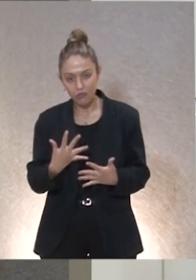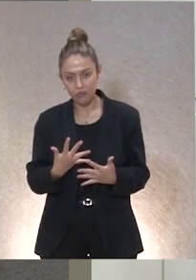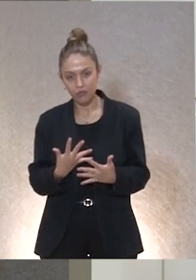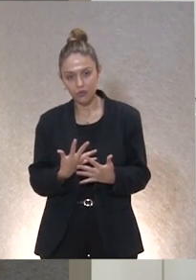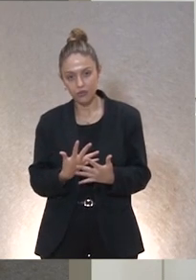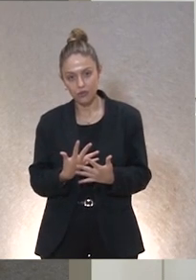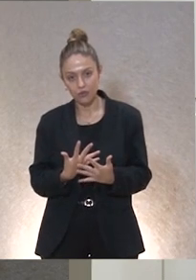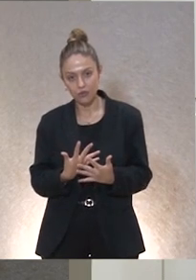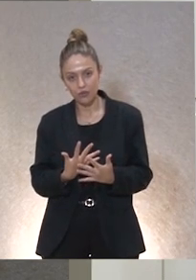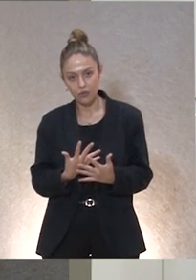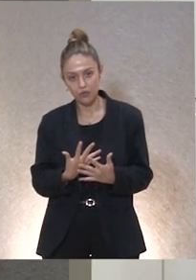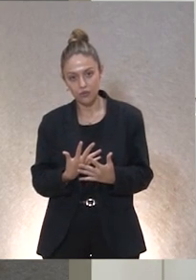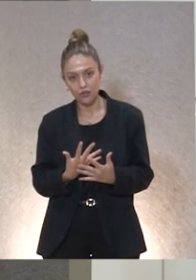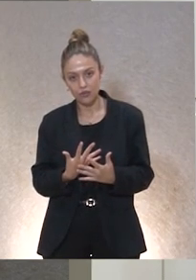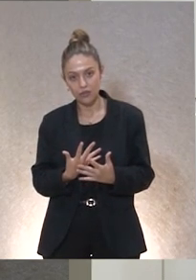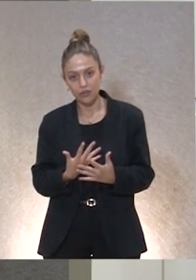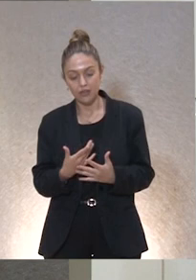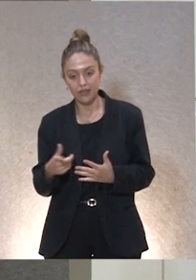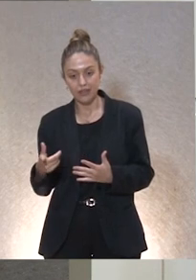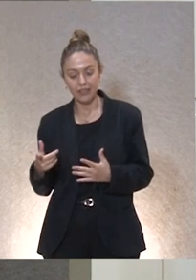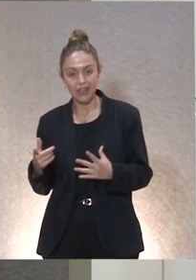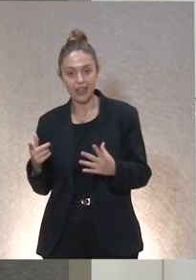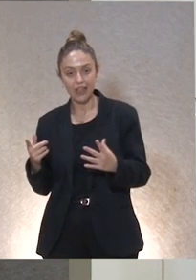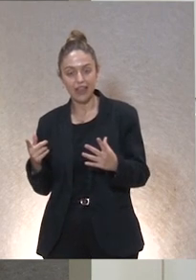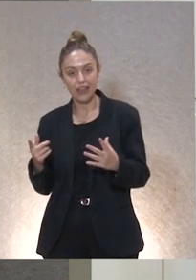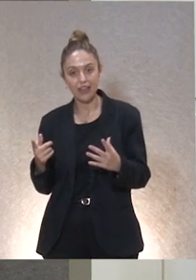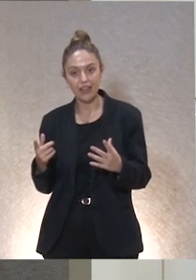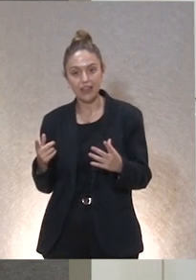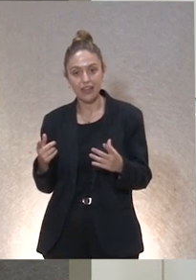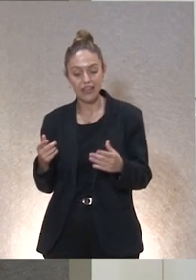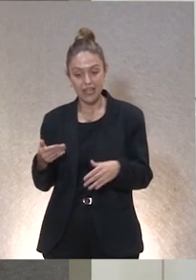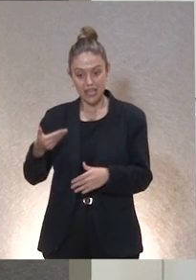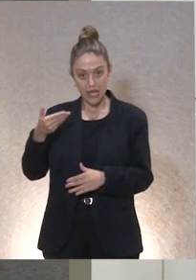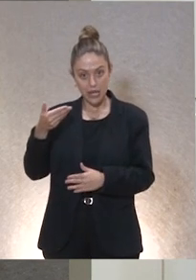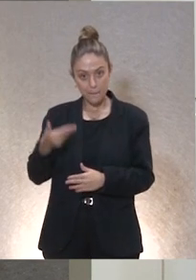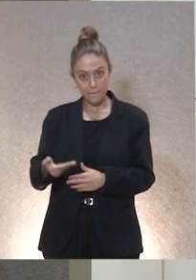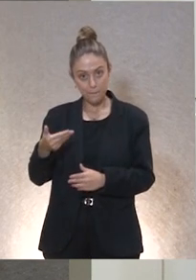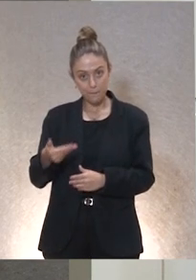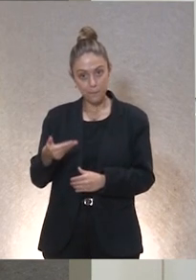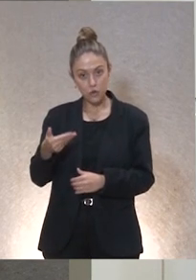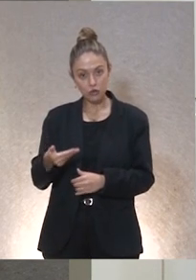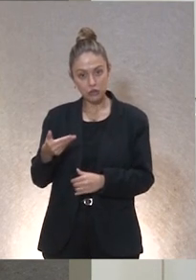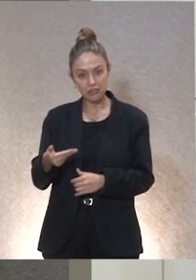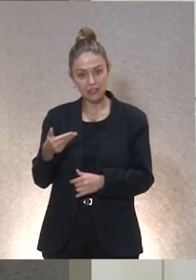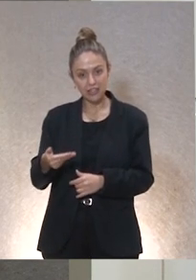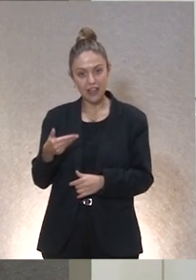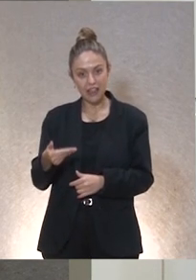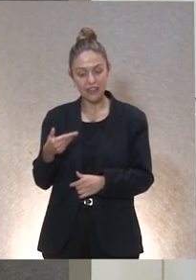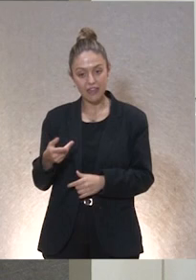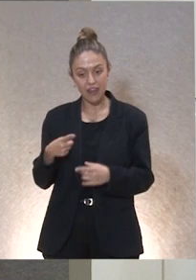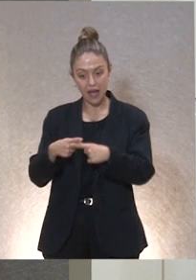eh eh nadie discuta eh la importan de la